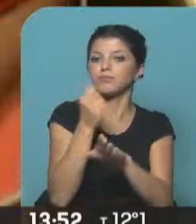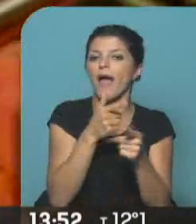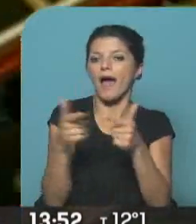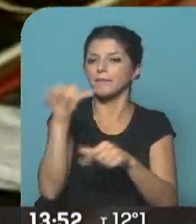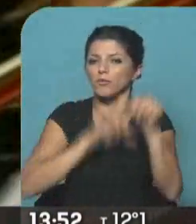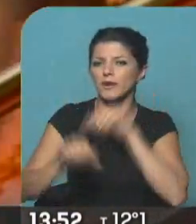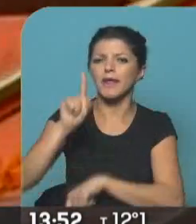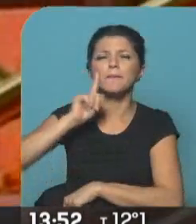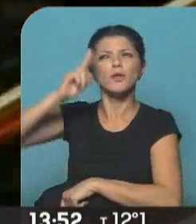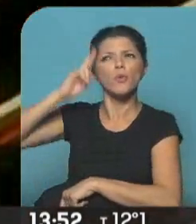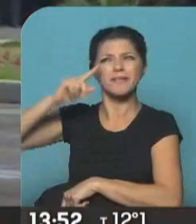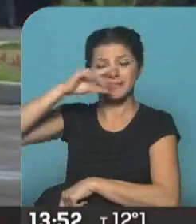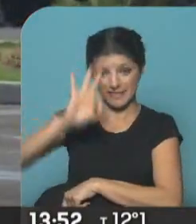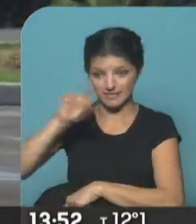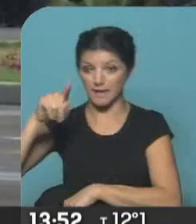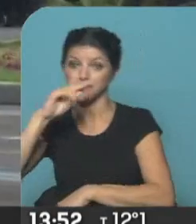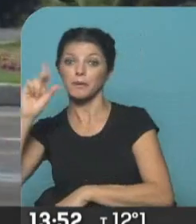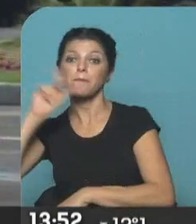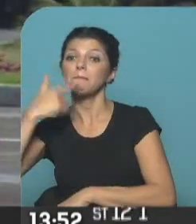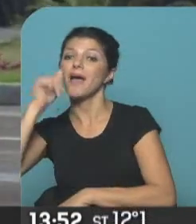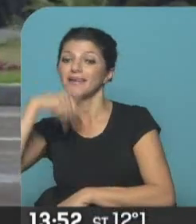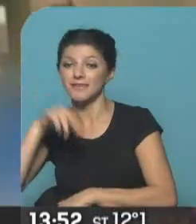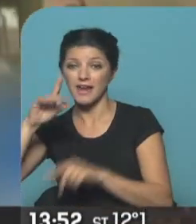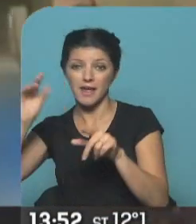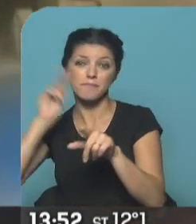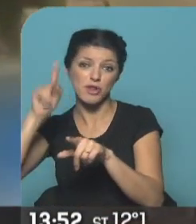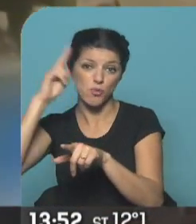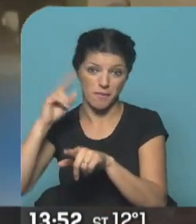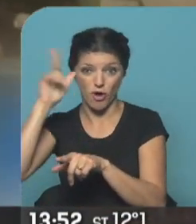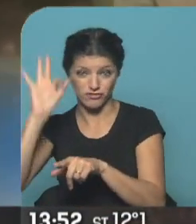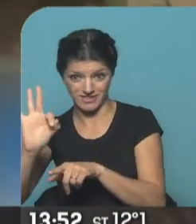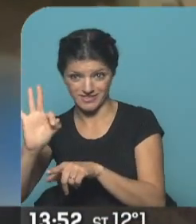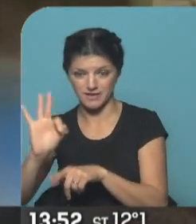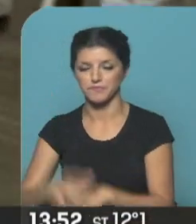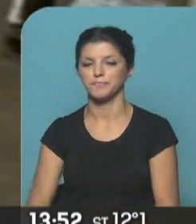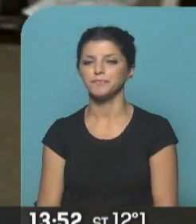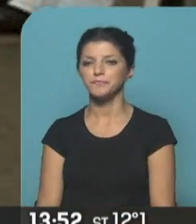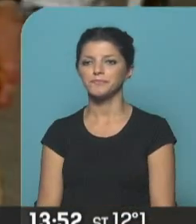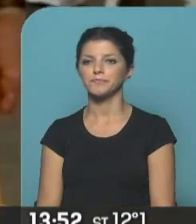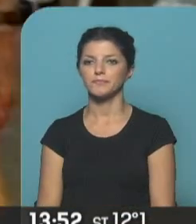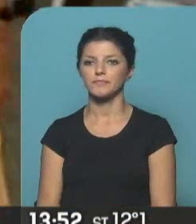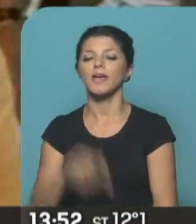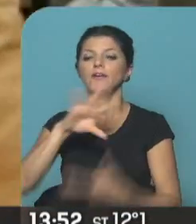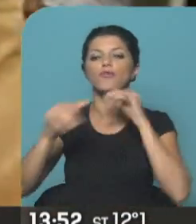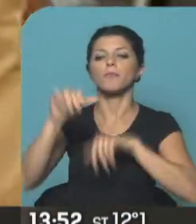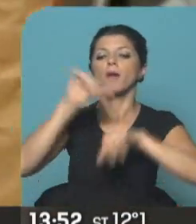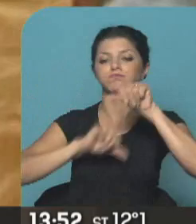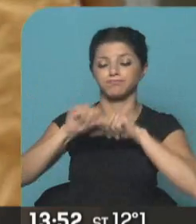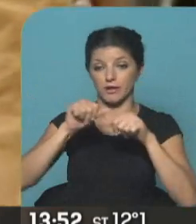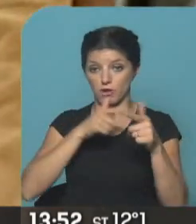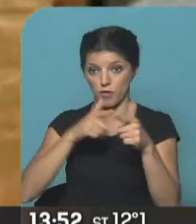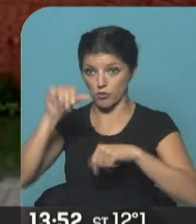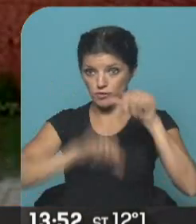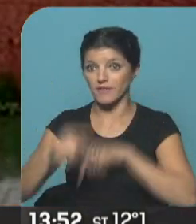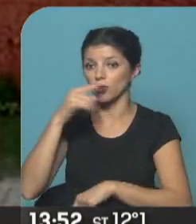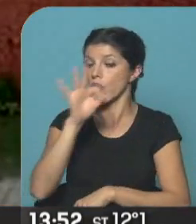de los 70 y Pakistán lo consiguió en los años 80. La doctrina nuclear india establece que nunca